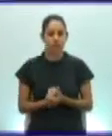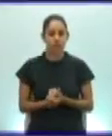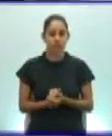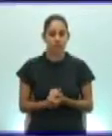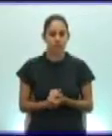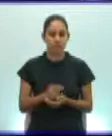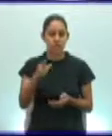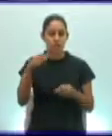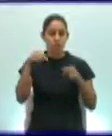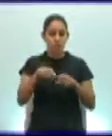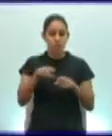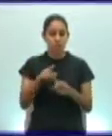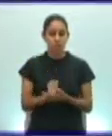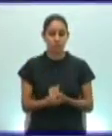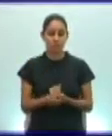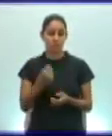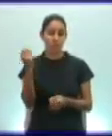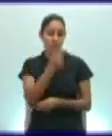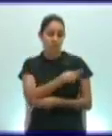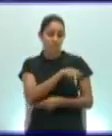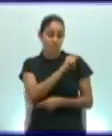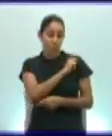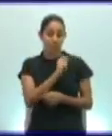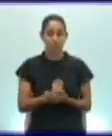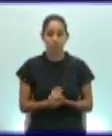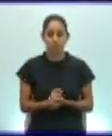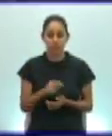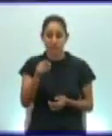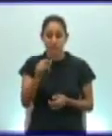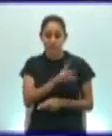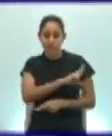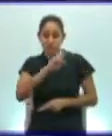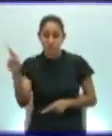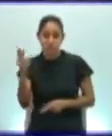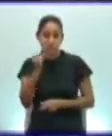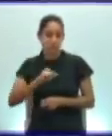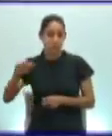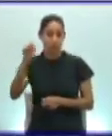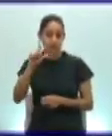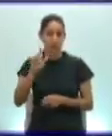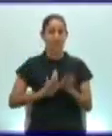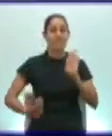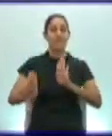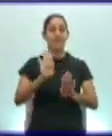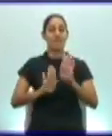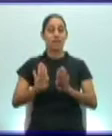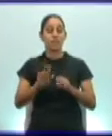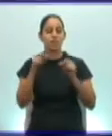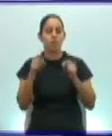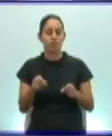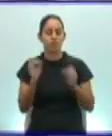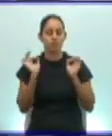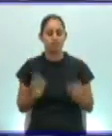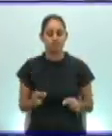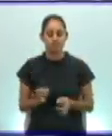en las propias narices de los Estados Unidos y que esa revolución socialista la defendemos Terminemos con esos fusiles.